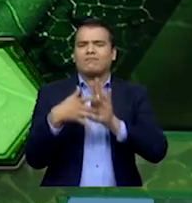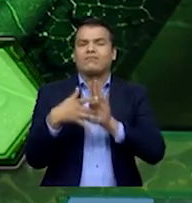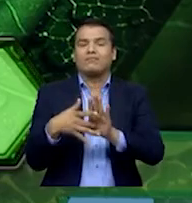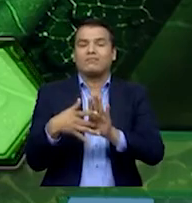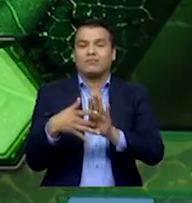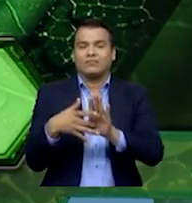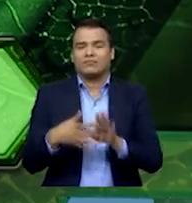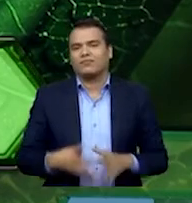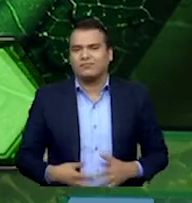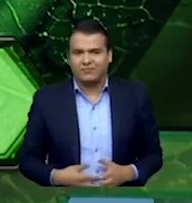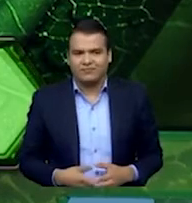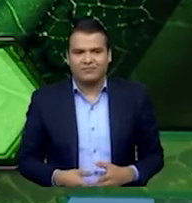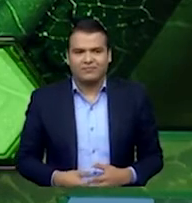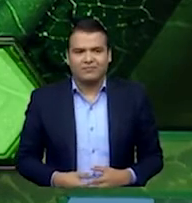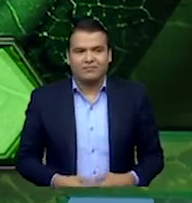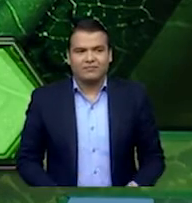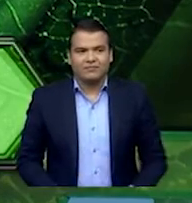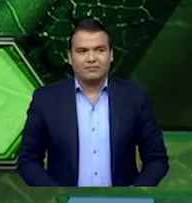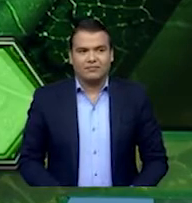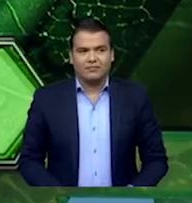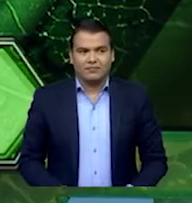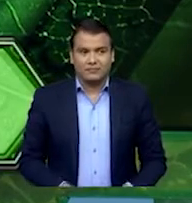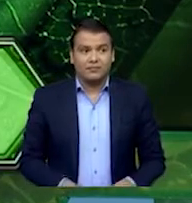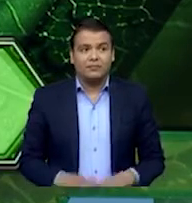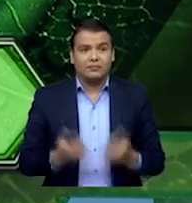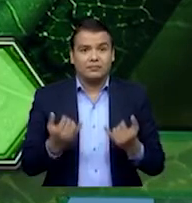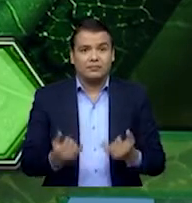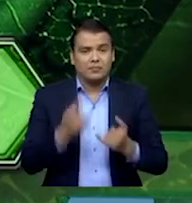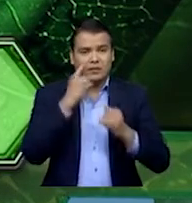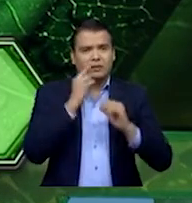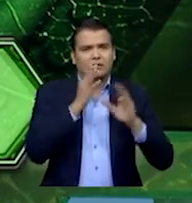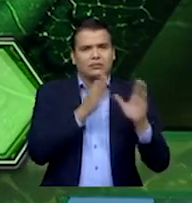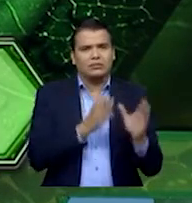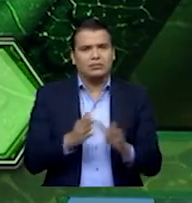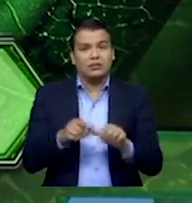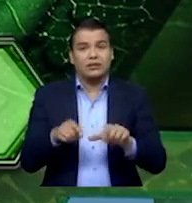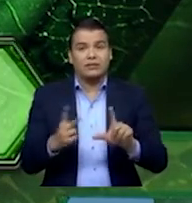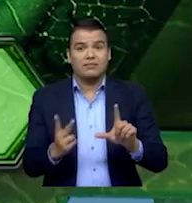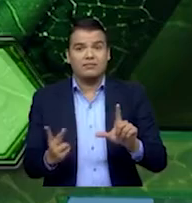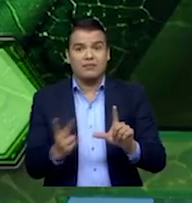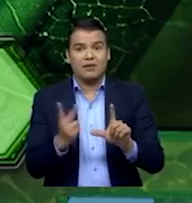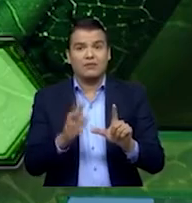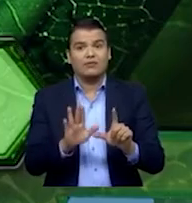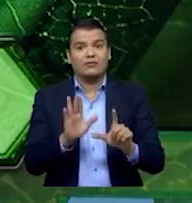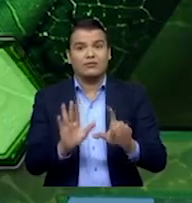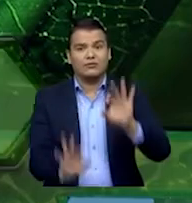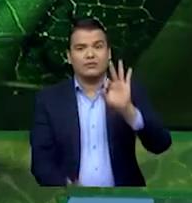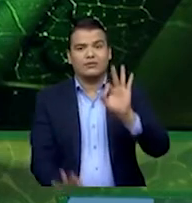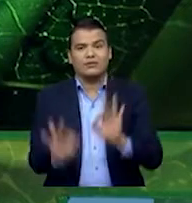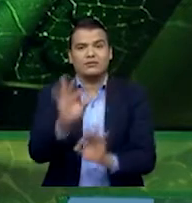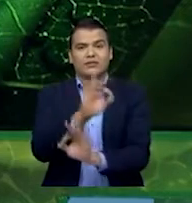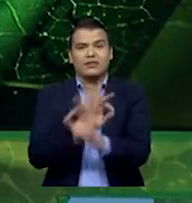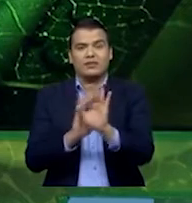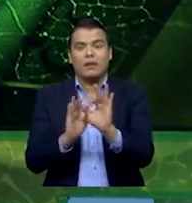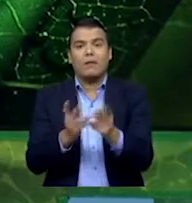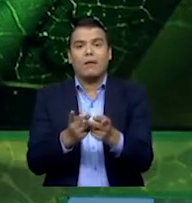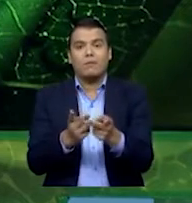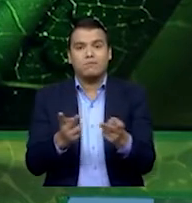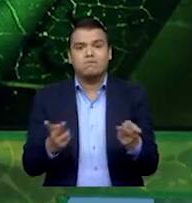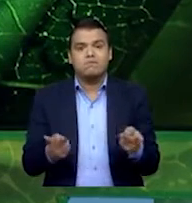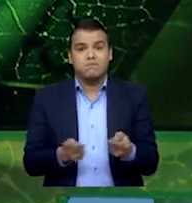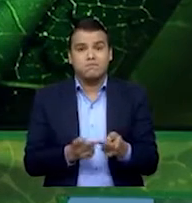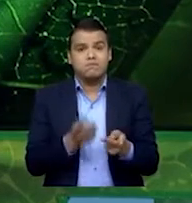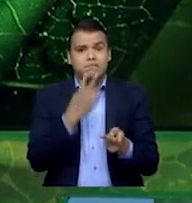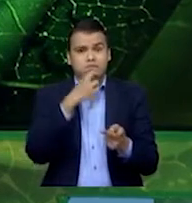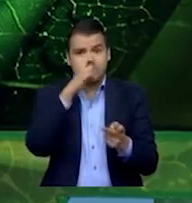sobre el medio ambiente en el departamento realizamos este programa en directo desde el estudio de nuestro canal regional telepacífico con